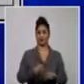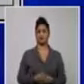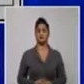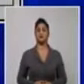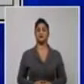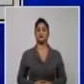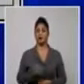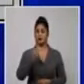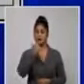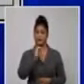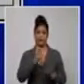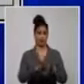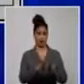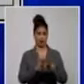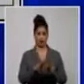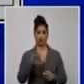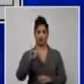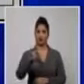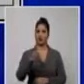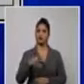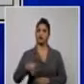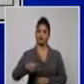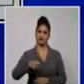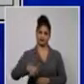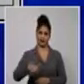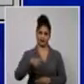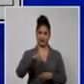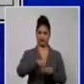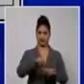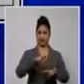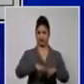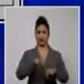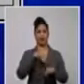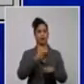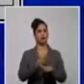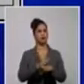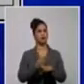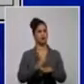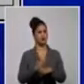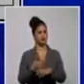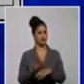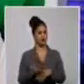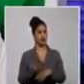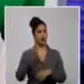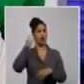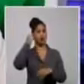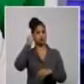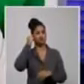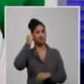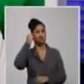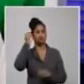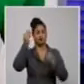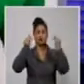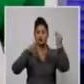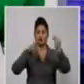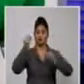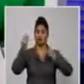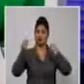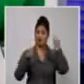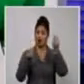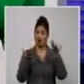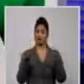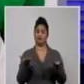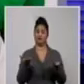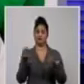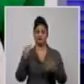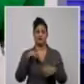es, y realmente es ocupante, no vamos a decir que es preocupante, porque no hay tiempo para estarse preocupando, hay tiempo